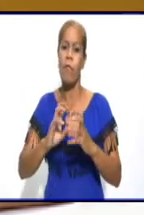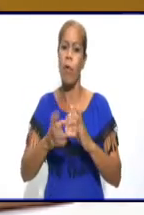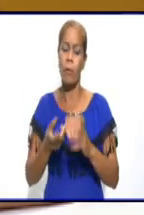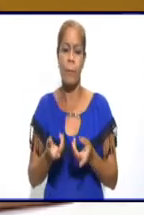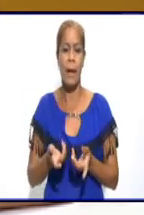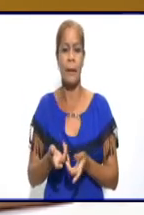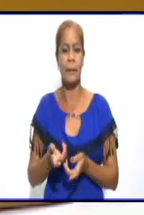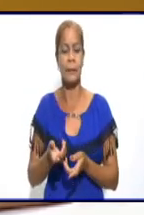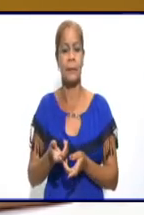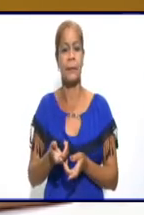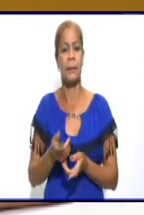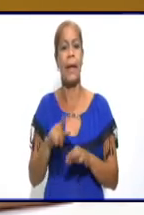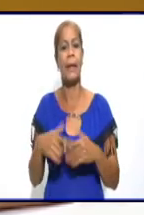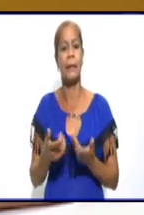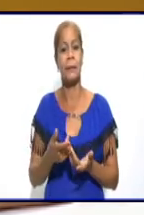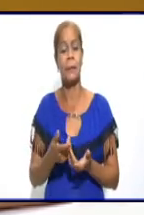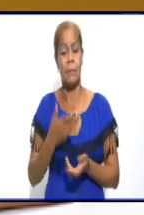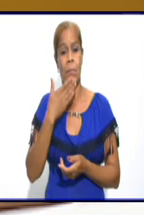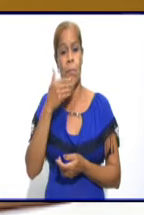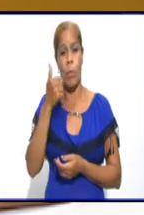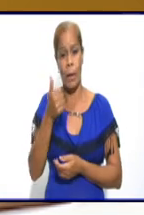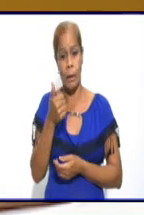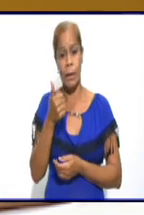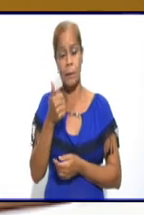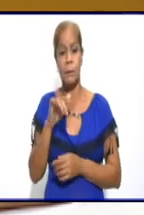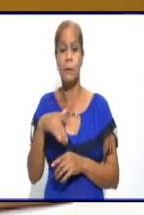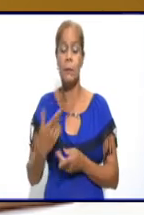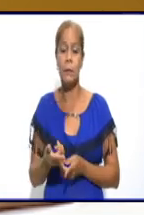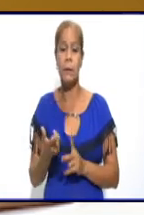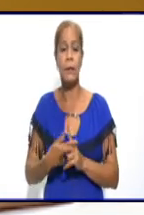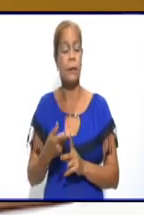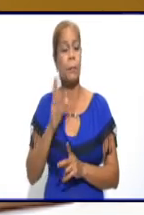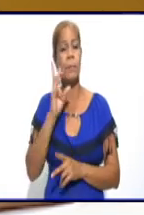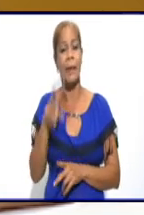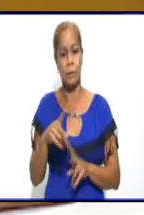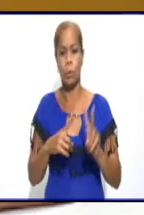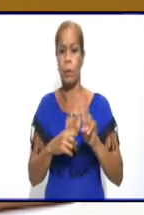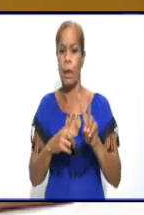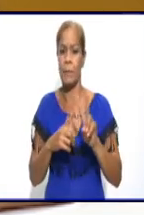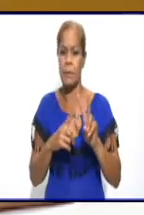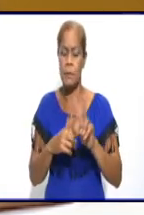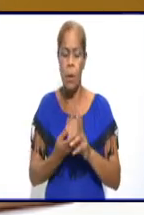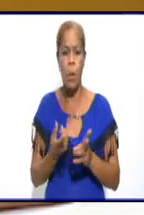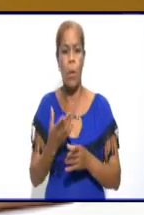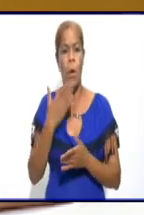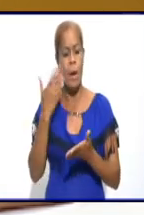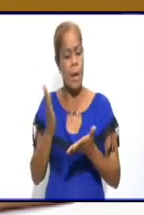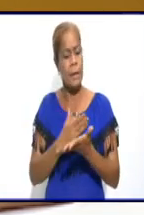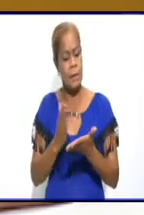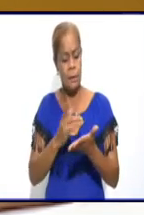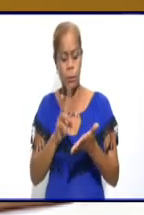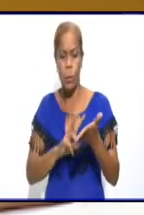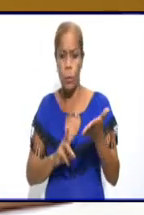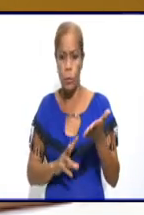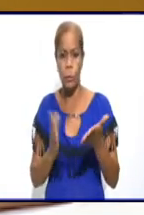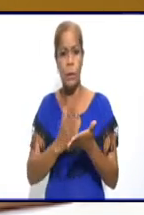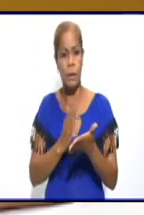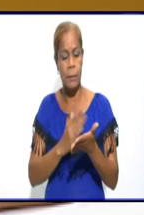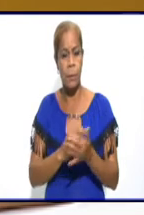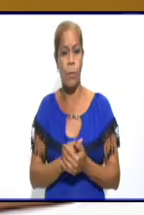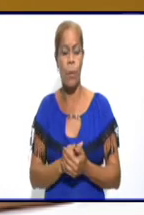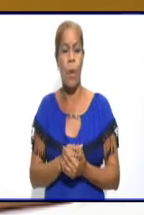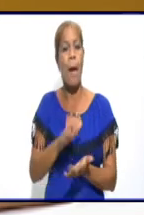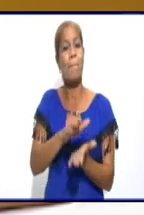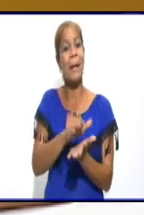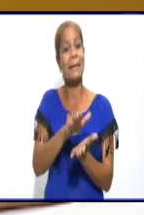en cosas útiles y en pasatiempos que le gusten a las personas y mantener el contacto con sus familiares con